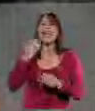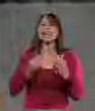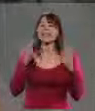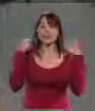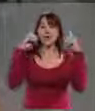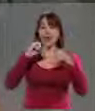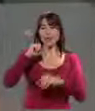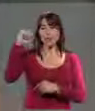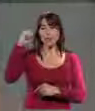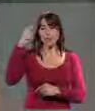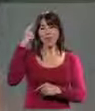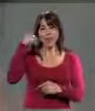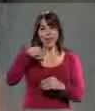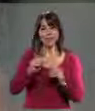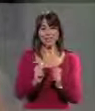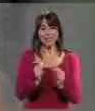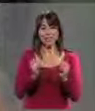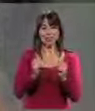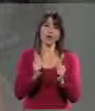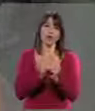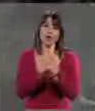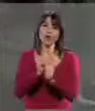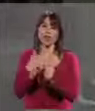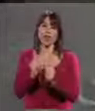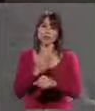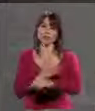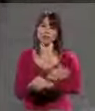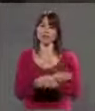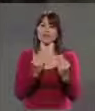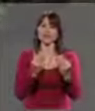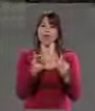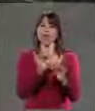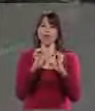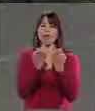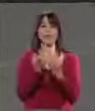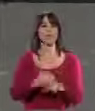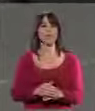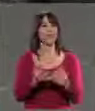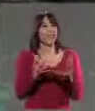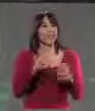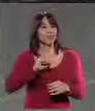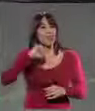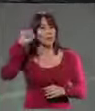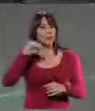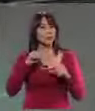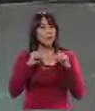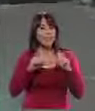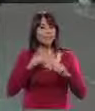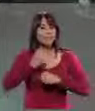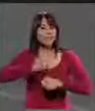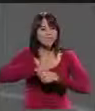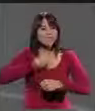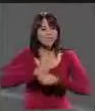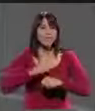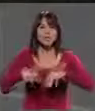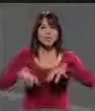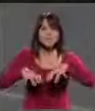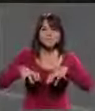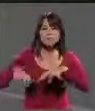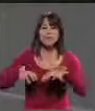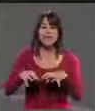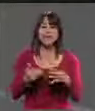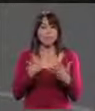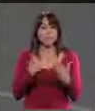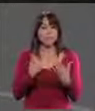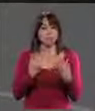idea es llegar a ser campeón, ¿verdad? Para ese torneo, crecer bastante como equipo. Queremos ser campeones, ¿verdad? Seguimos trabajando muy fuerte.